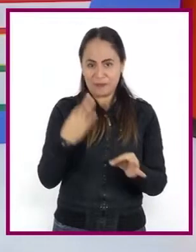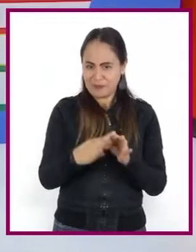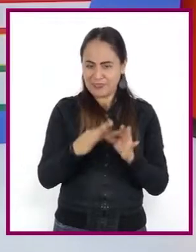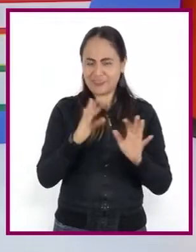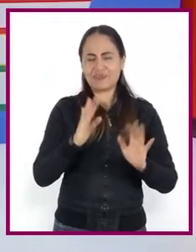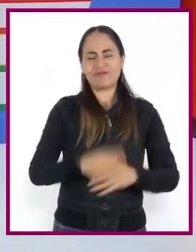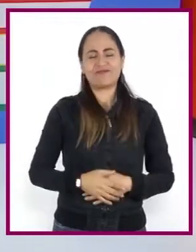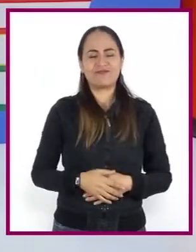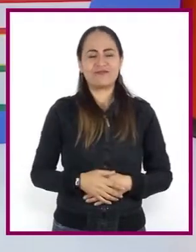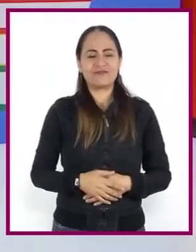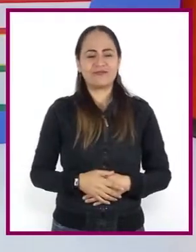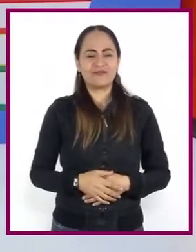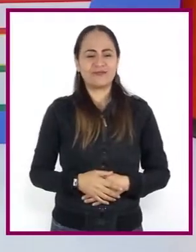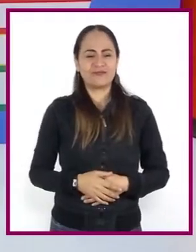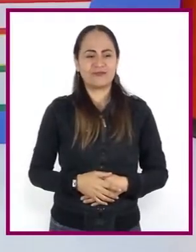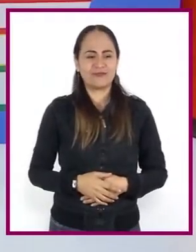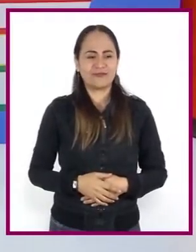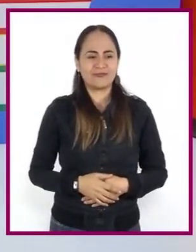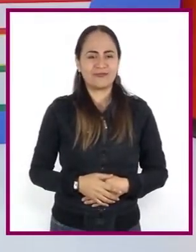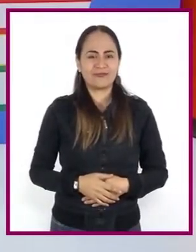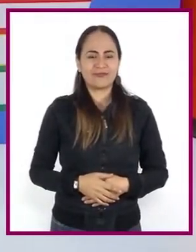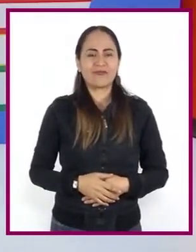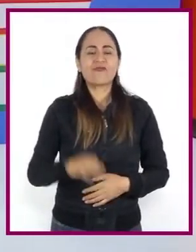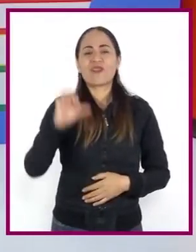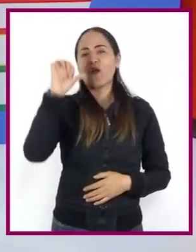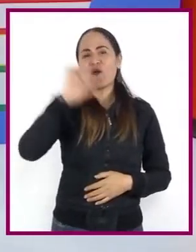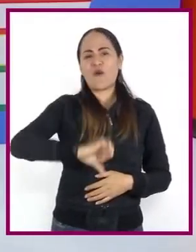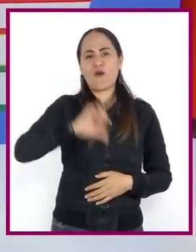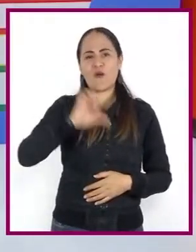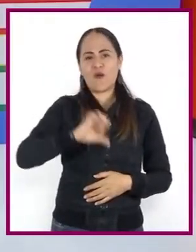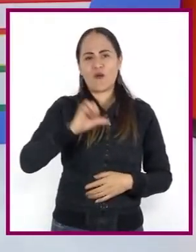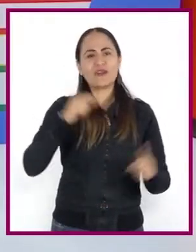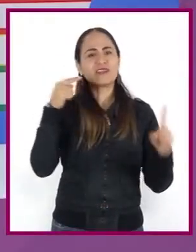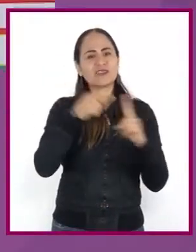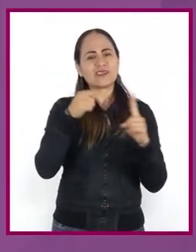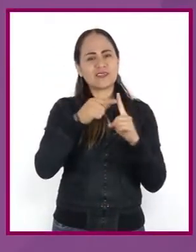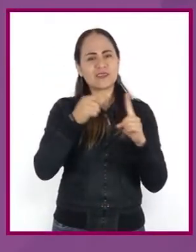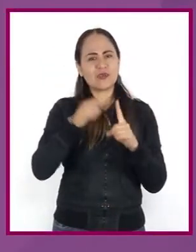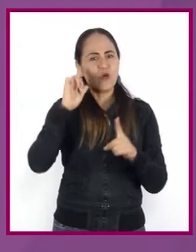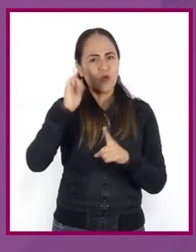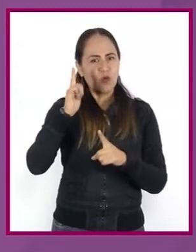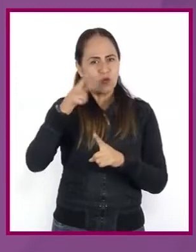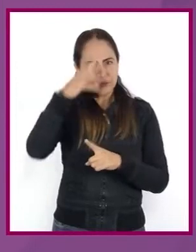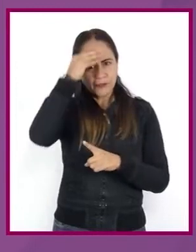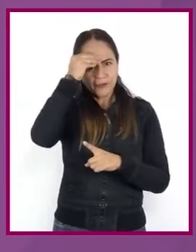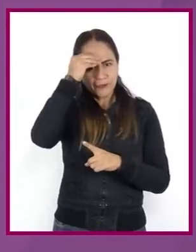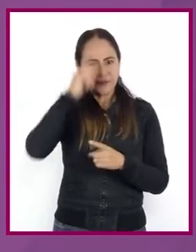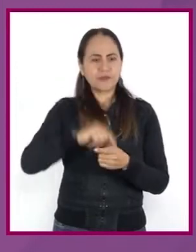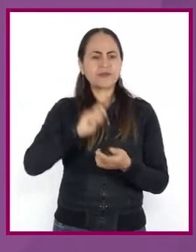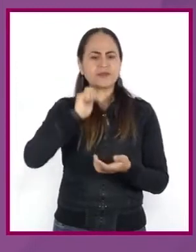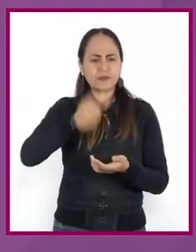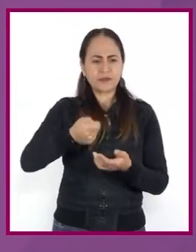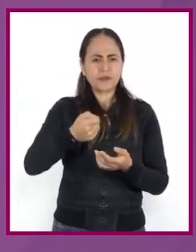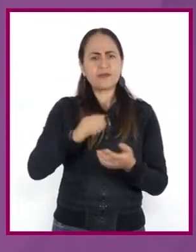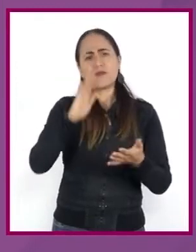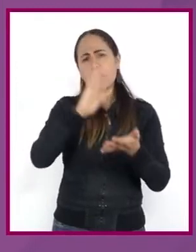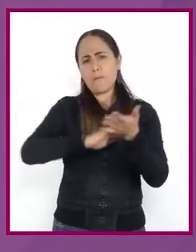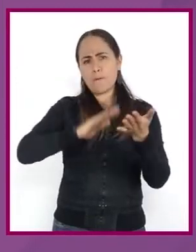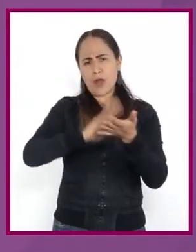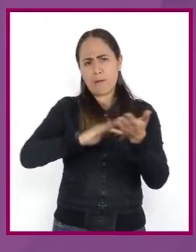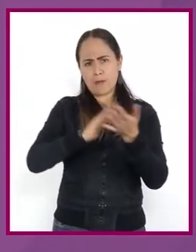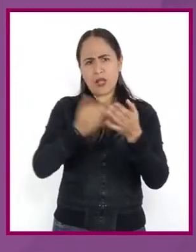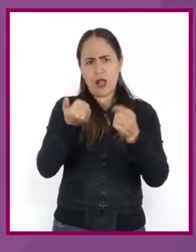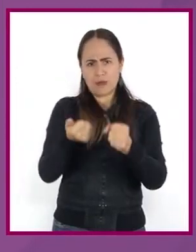pues iniciemos. Hoy trabajaremos el aprendizaje esperado. Analiza documentos administrativos